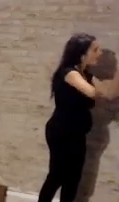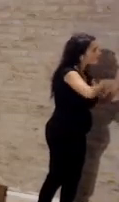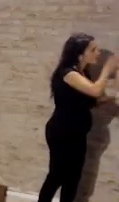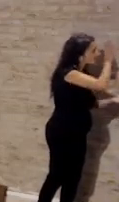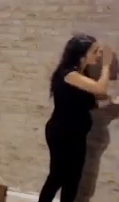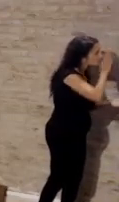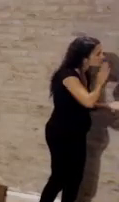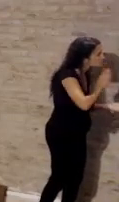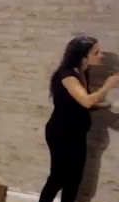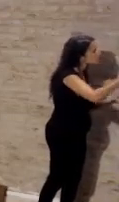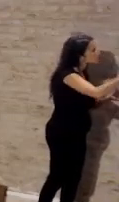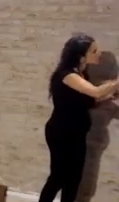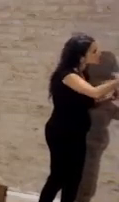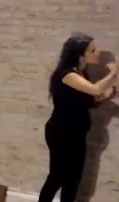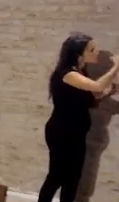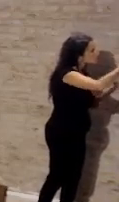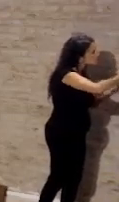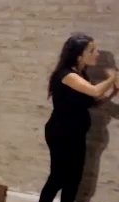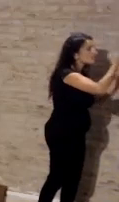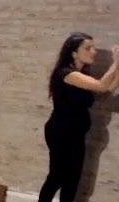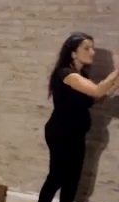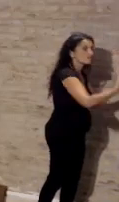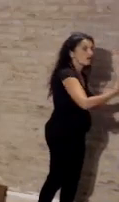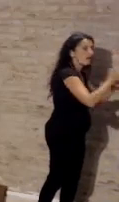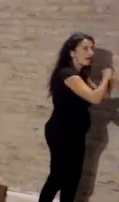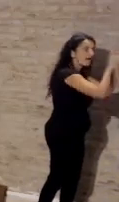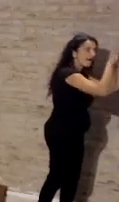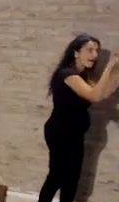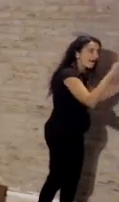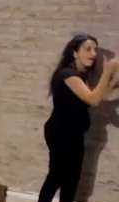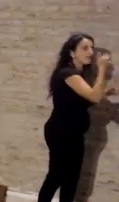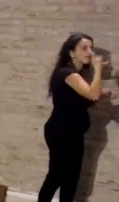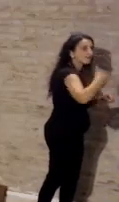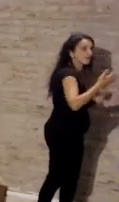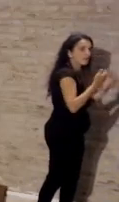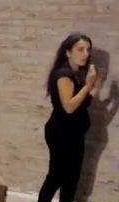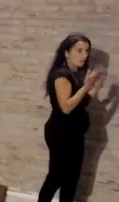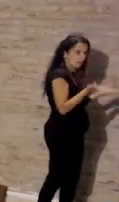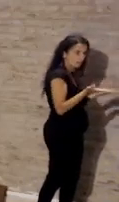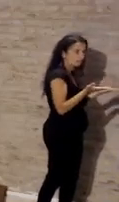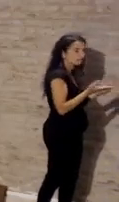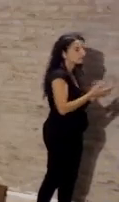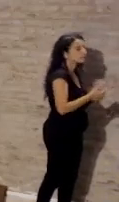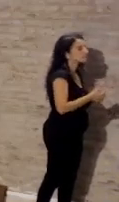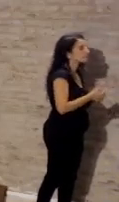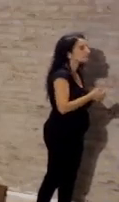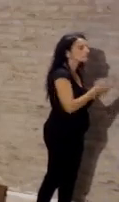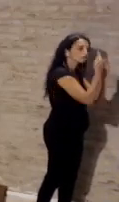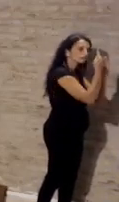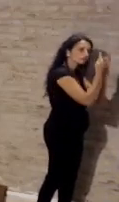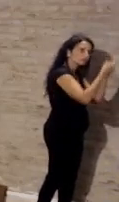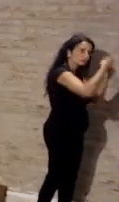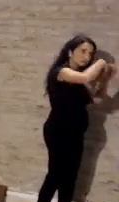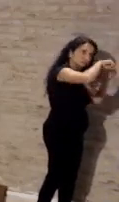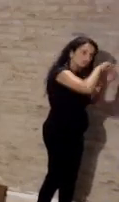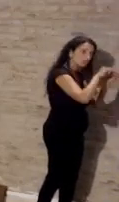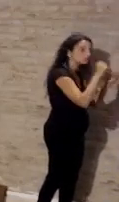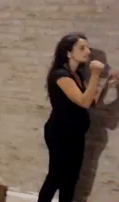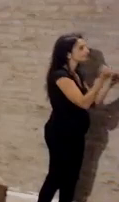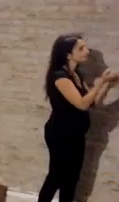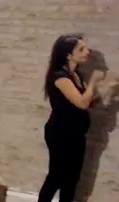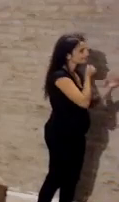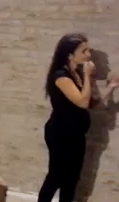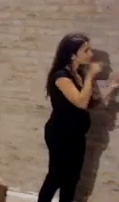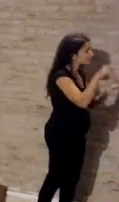tiempo y nos hablen de una manera que podamos end todo eso también lo tiene que